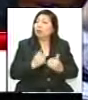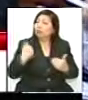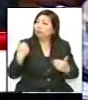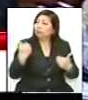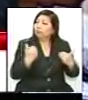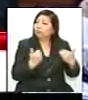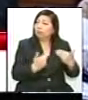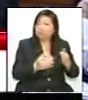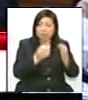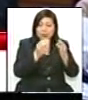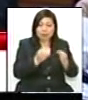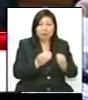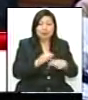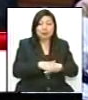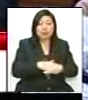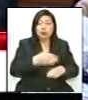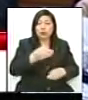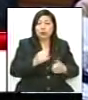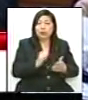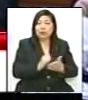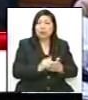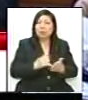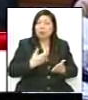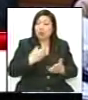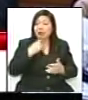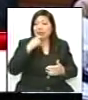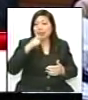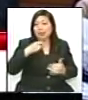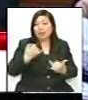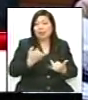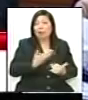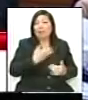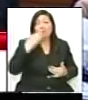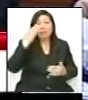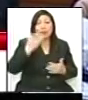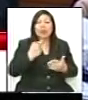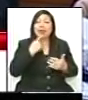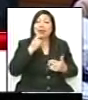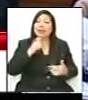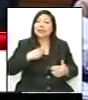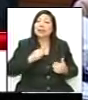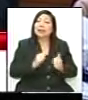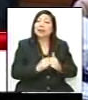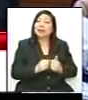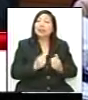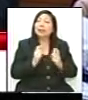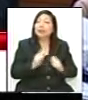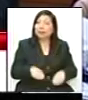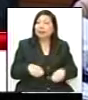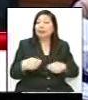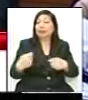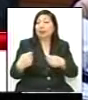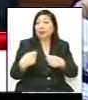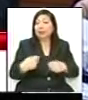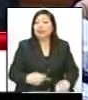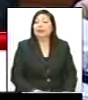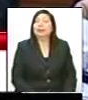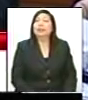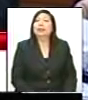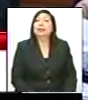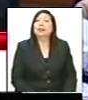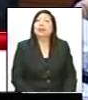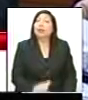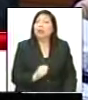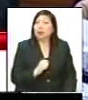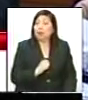contribuyendo a una correcta administración de justicia, que es lo que el pueblo necesita, que es lo que el pueblo se merece y que es lo que el pueblo exige. Yo